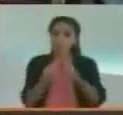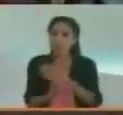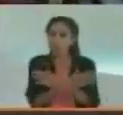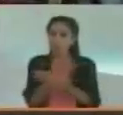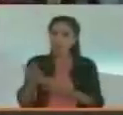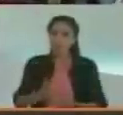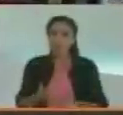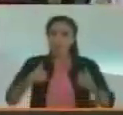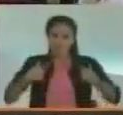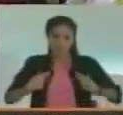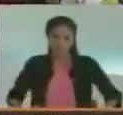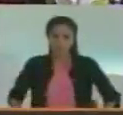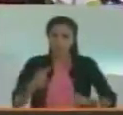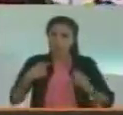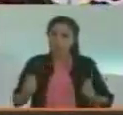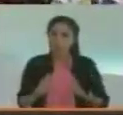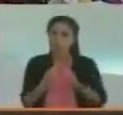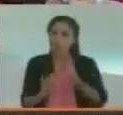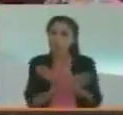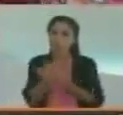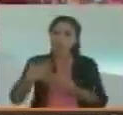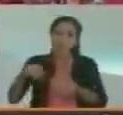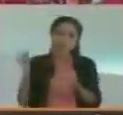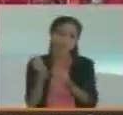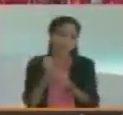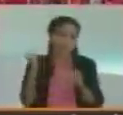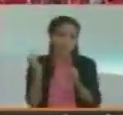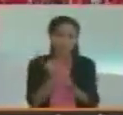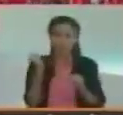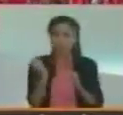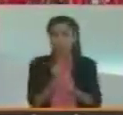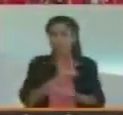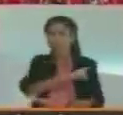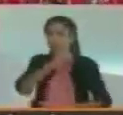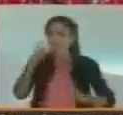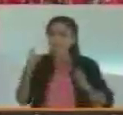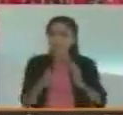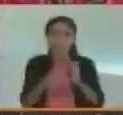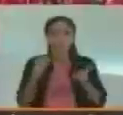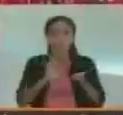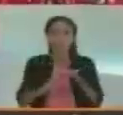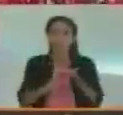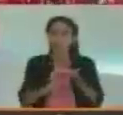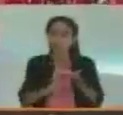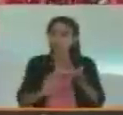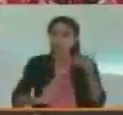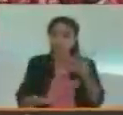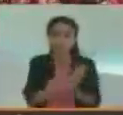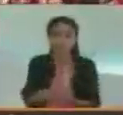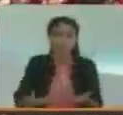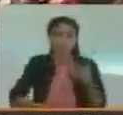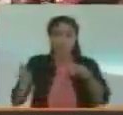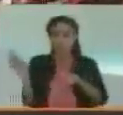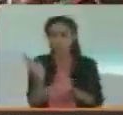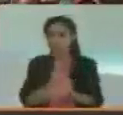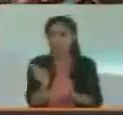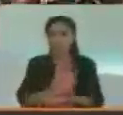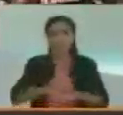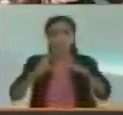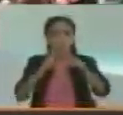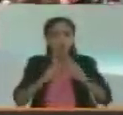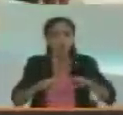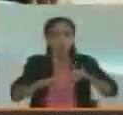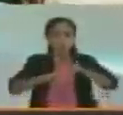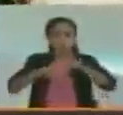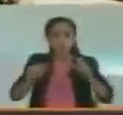mi vida que me dedicaré por entero a enfrentar las mafias y a ponerle los ganchos a todas las mafias